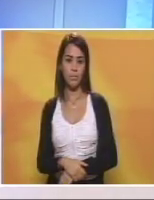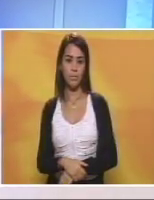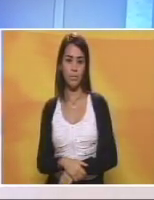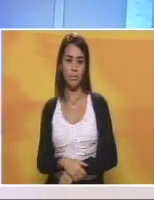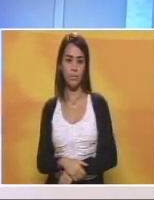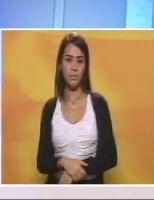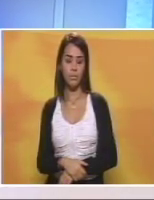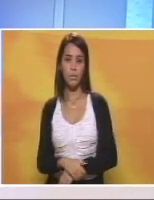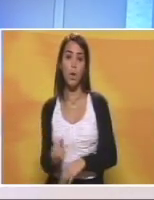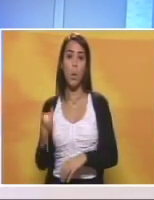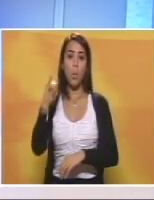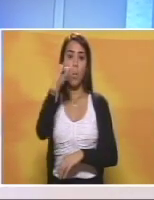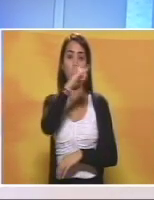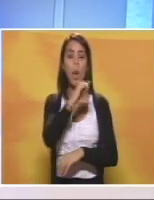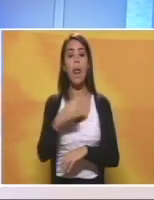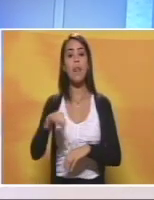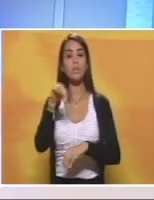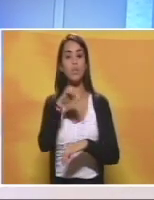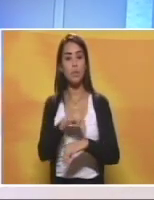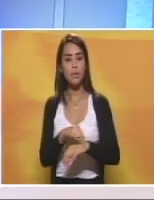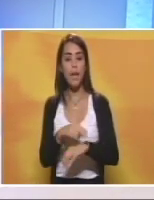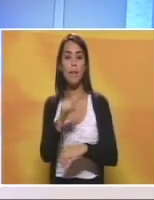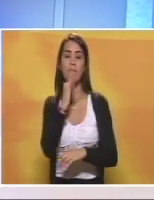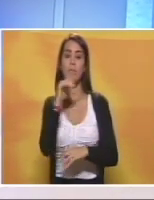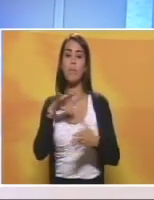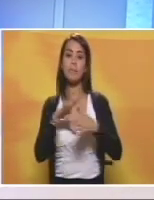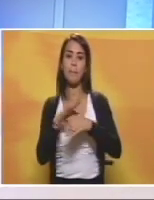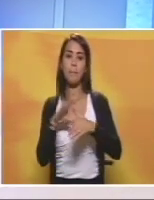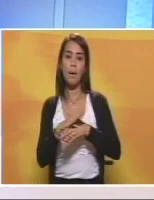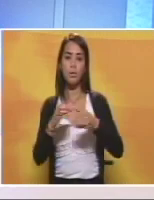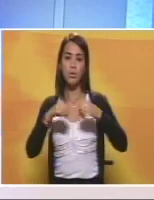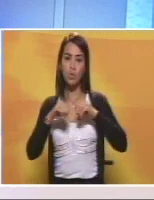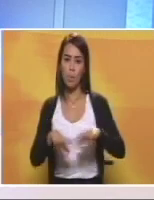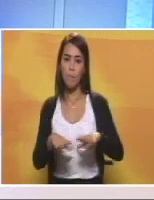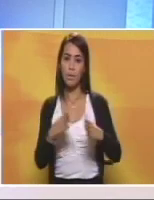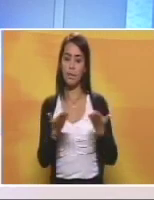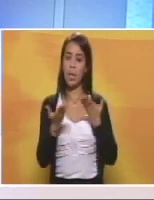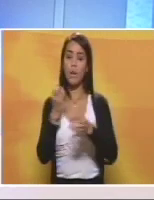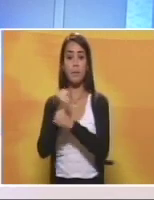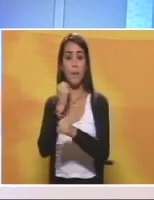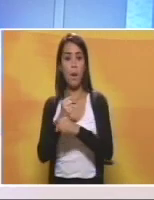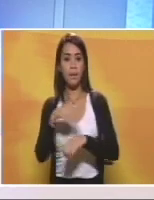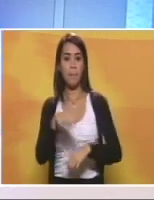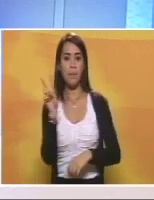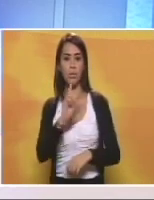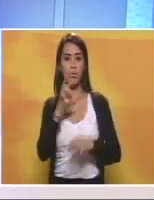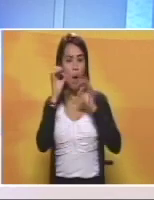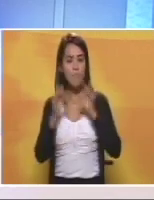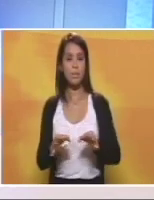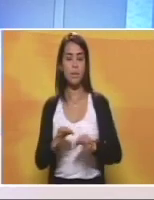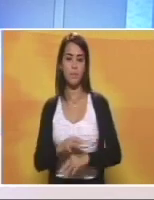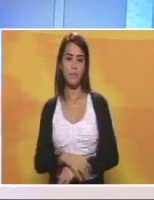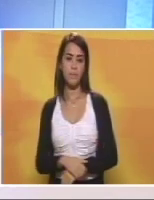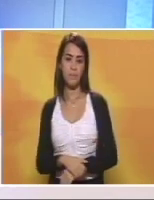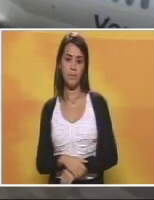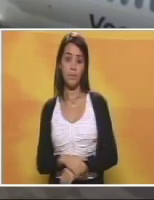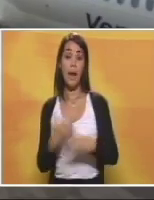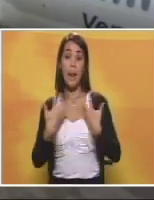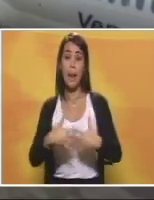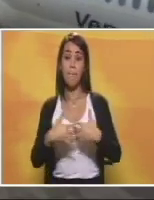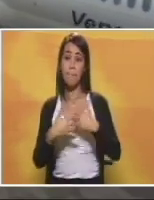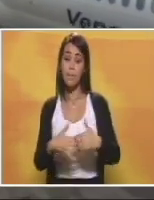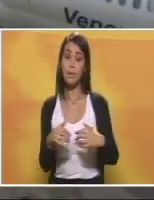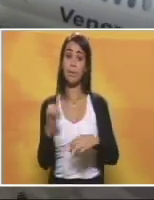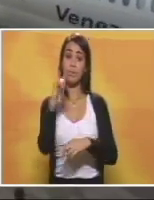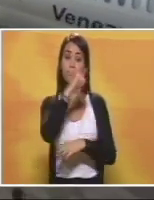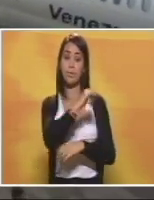la aerolínea nacional acerca airlines anunció este martes a la suspensión de operaciones en venezuela de manera definitiva la empresa dio